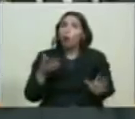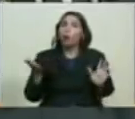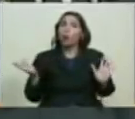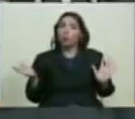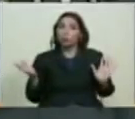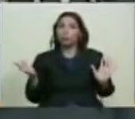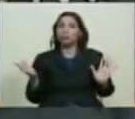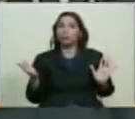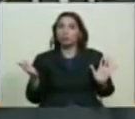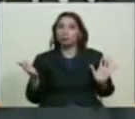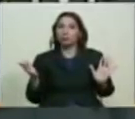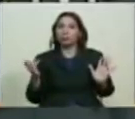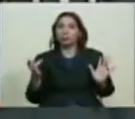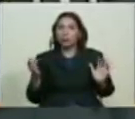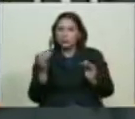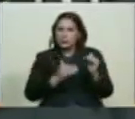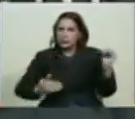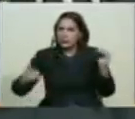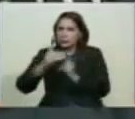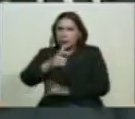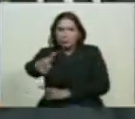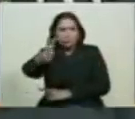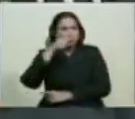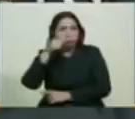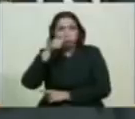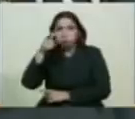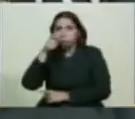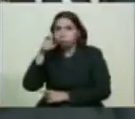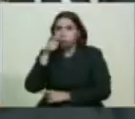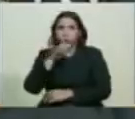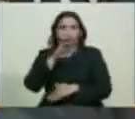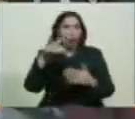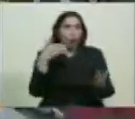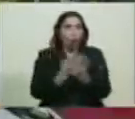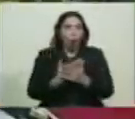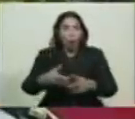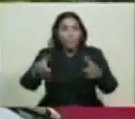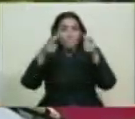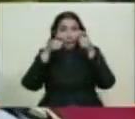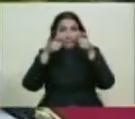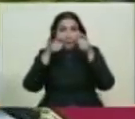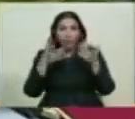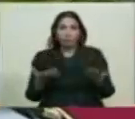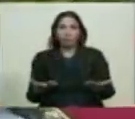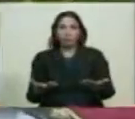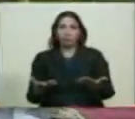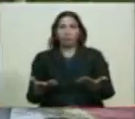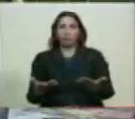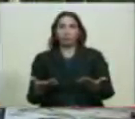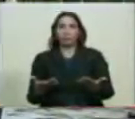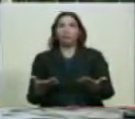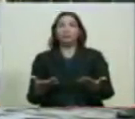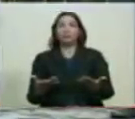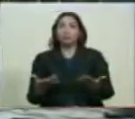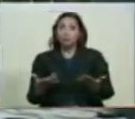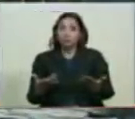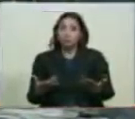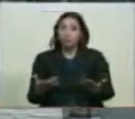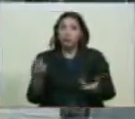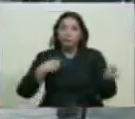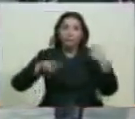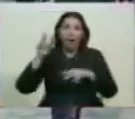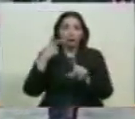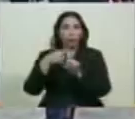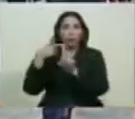con la guardia en alto, máxima alerta a la Fuerza Armada Nacional Bolivariana, con los falsos positivos de la